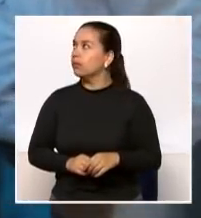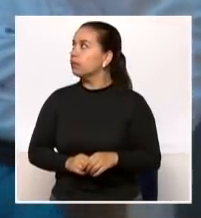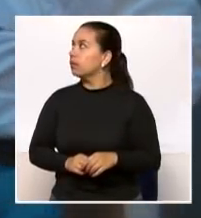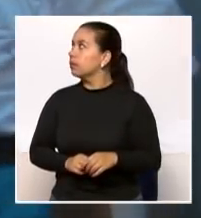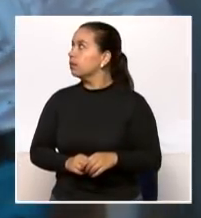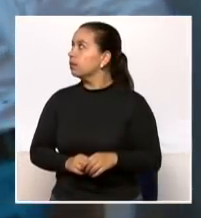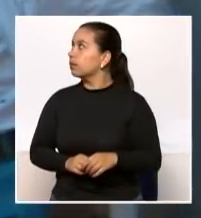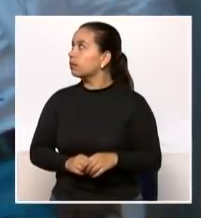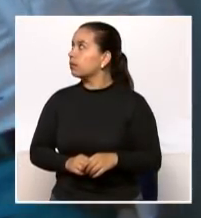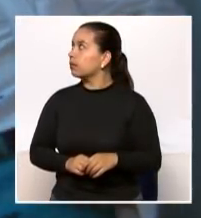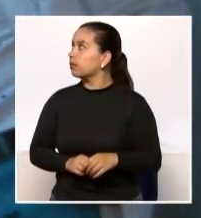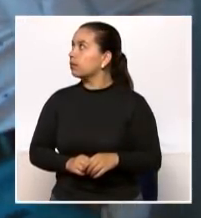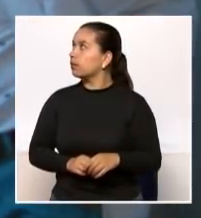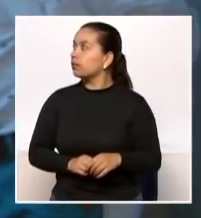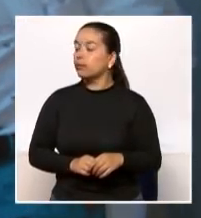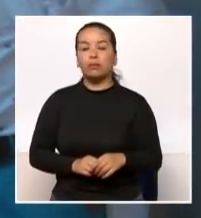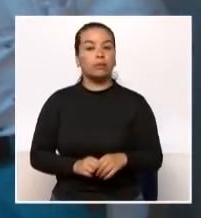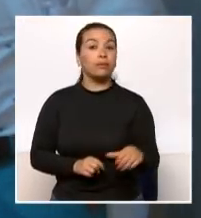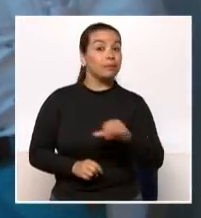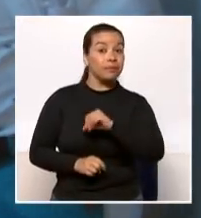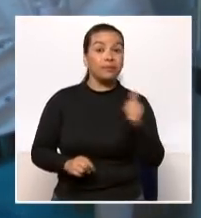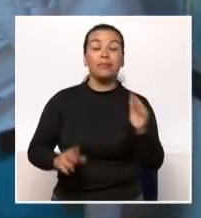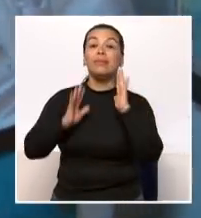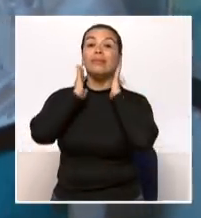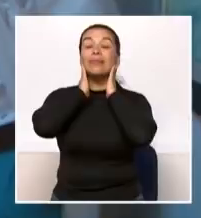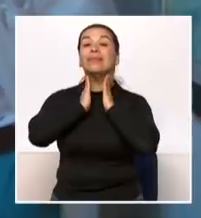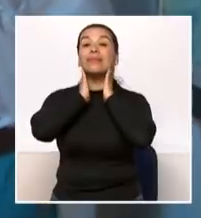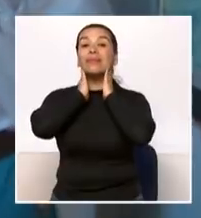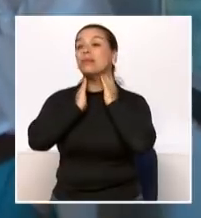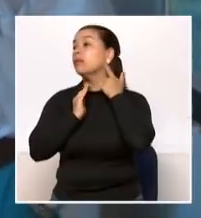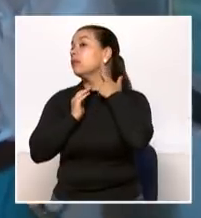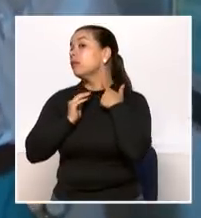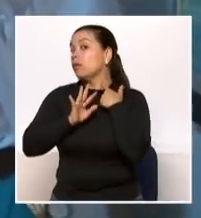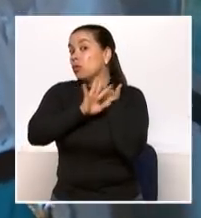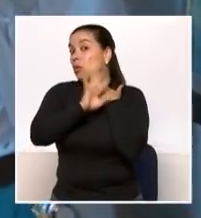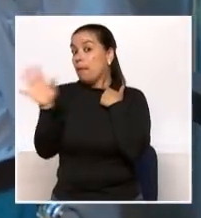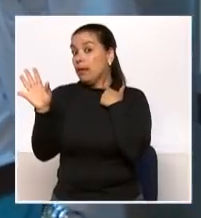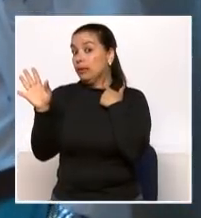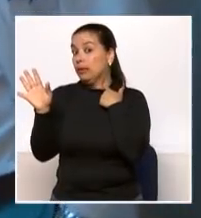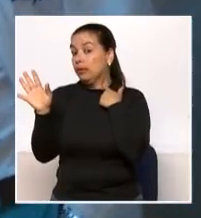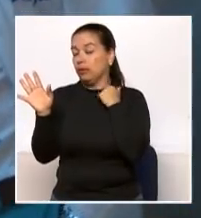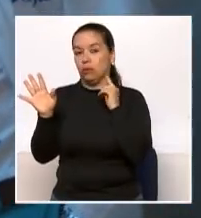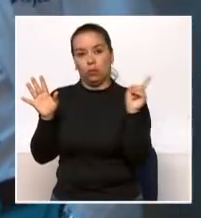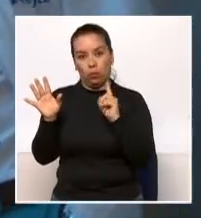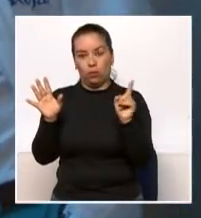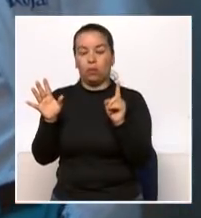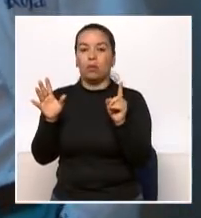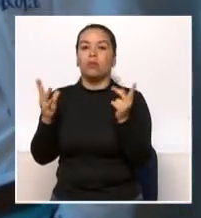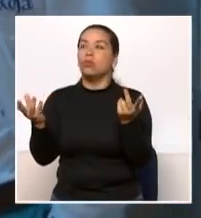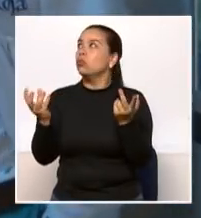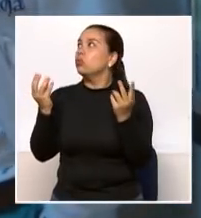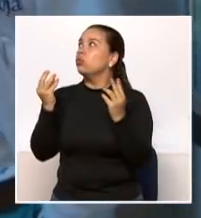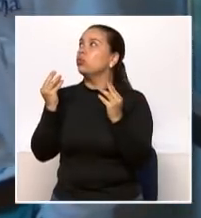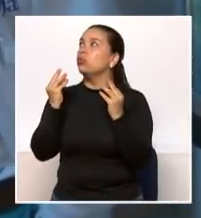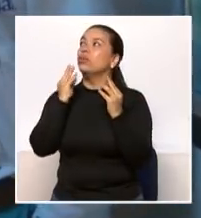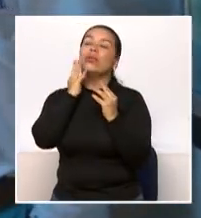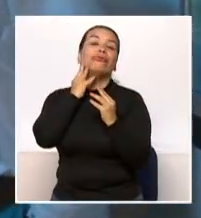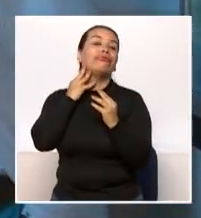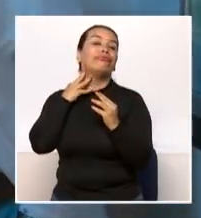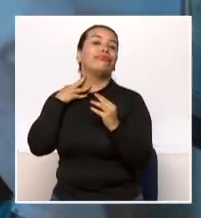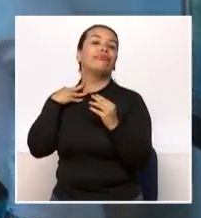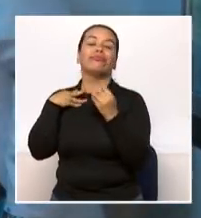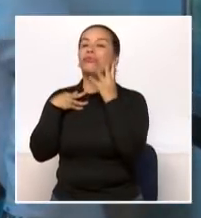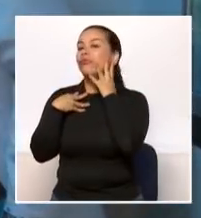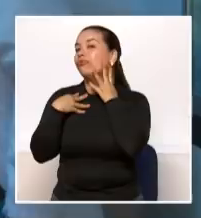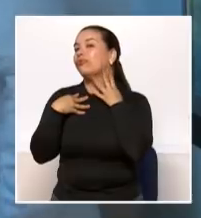hay que evaluarle el resto del cuello, ¿no? Porque es que él no solo tiene tiroides en el cuello, ¿sí? Tiene los vasos, ¿sí?